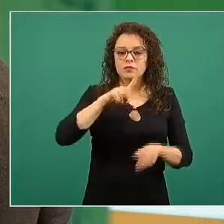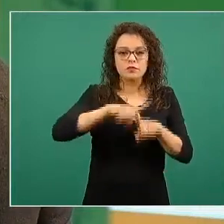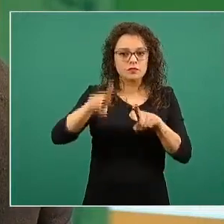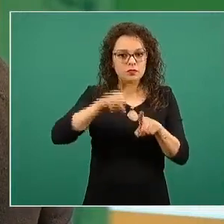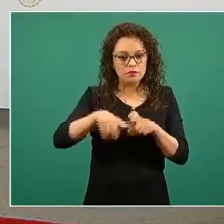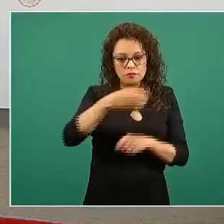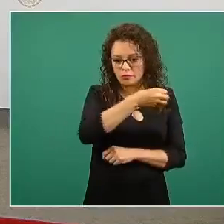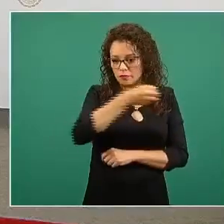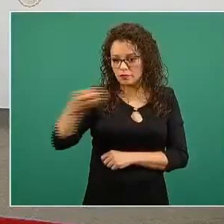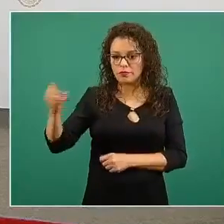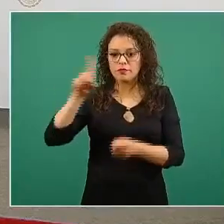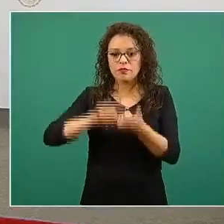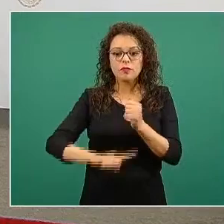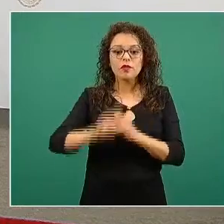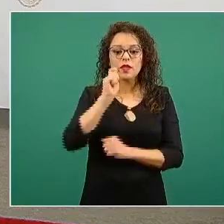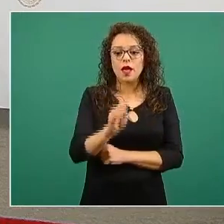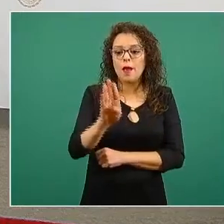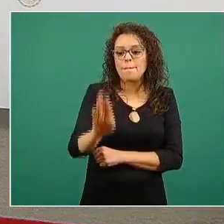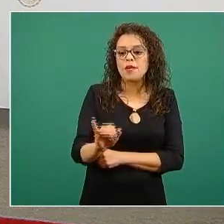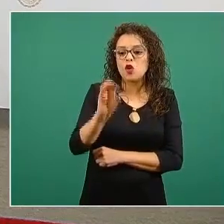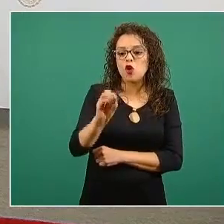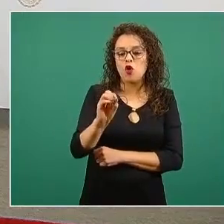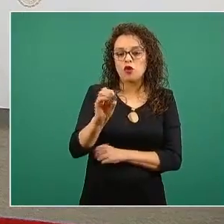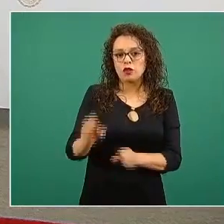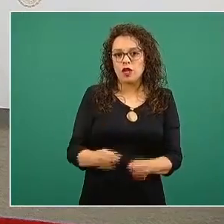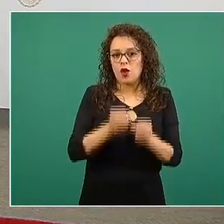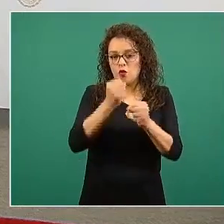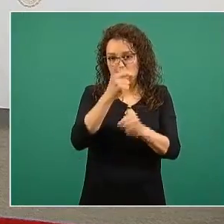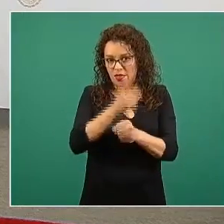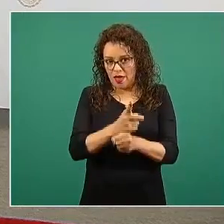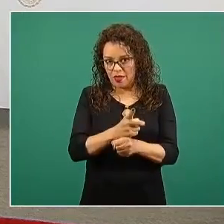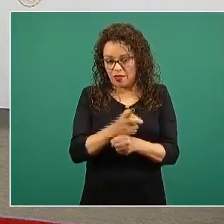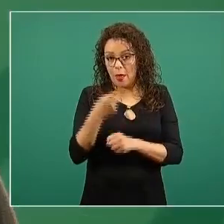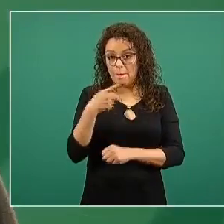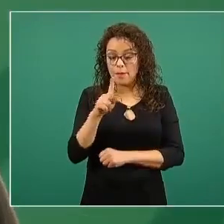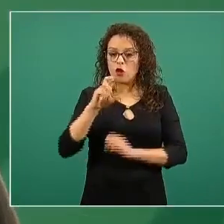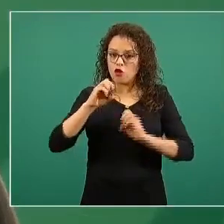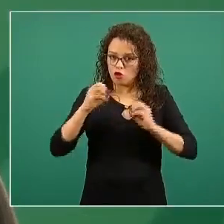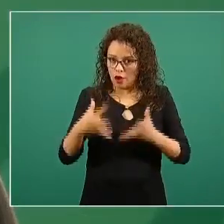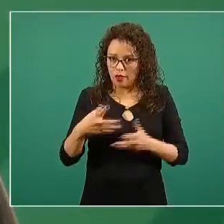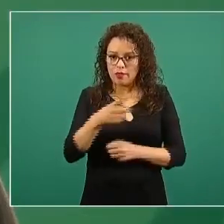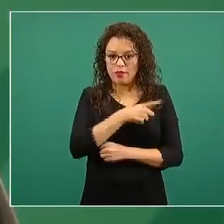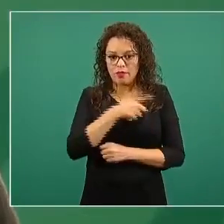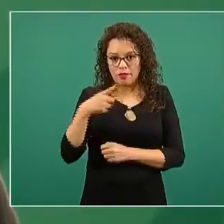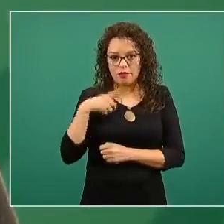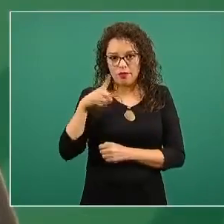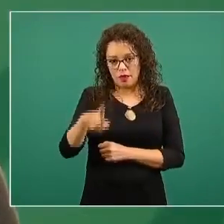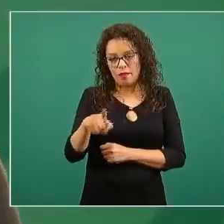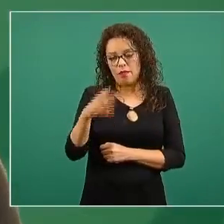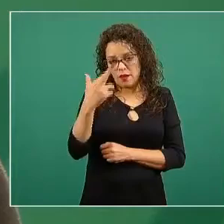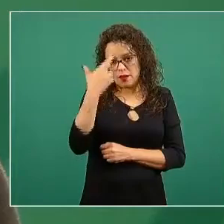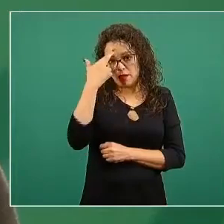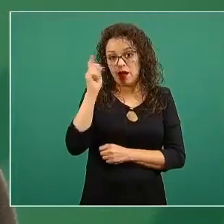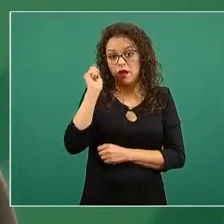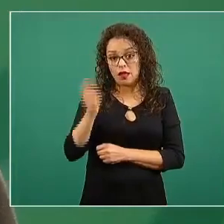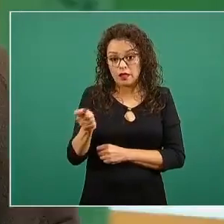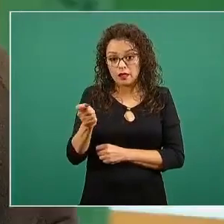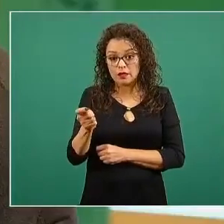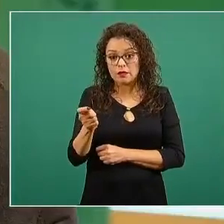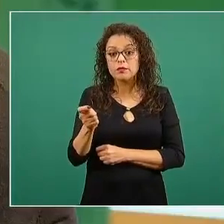de bioseguridad. Pero aún así, recordemos que la exposición a los compuestos de la vacuna se da precisamente a través de